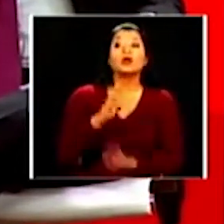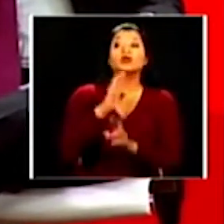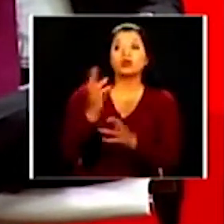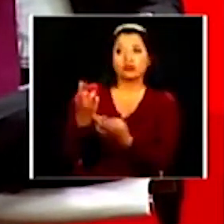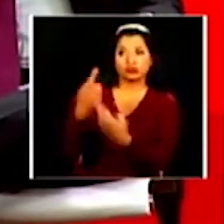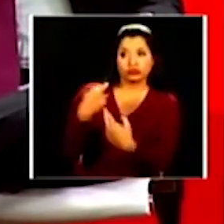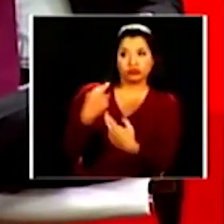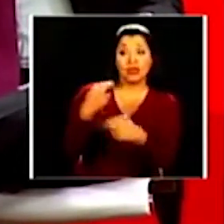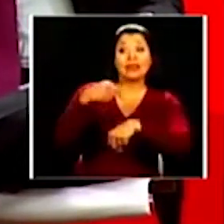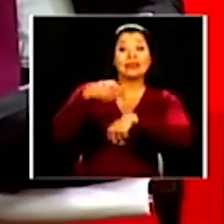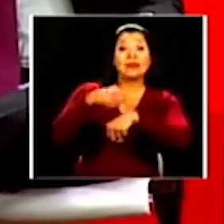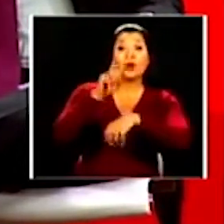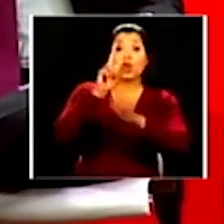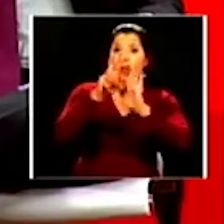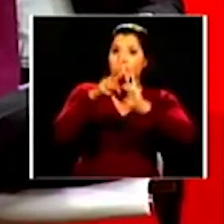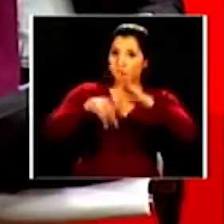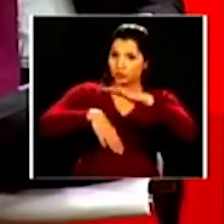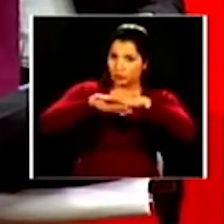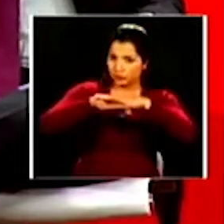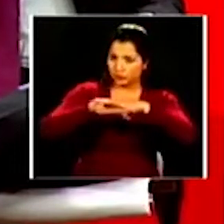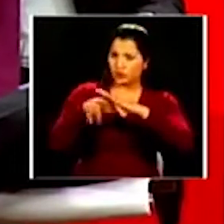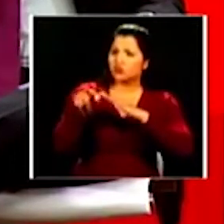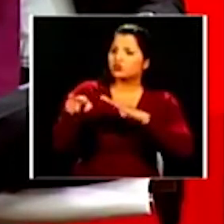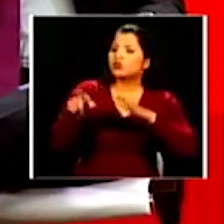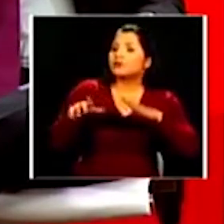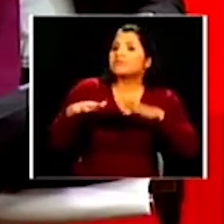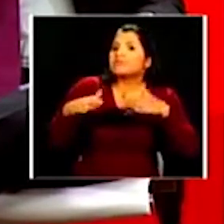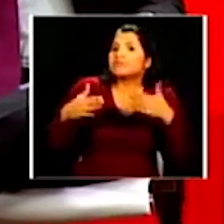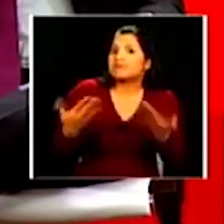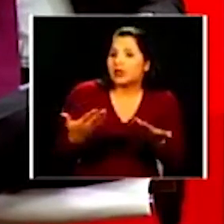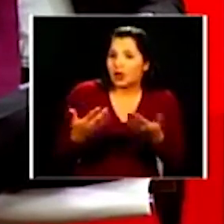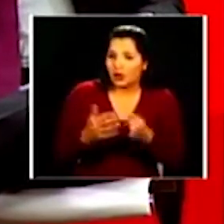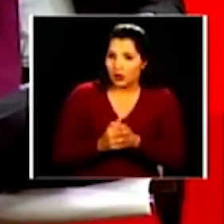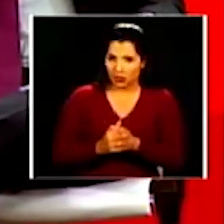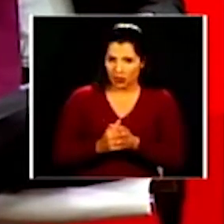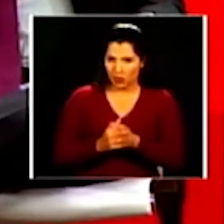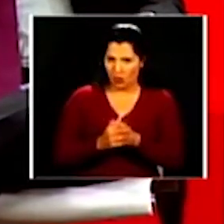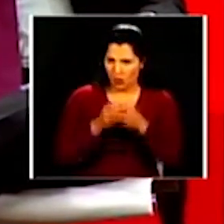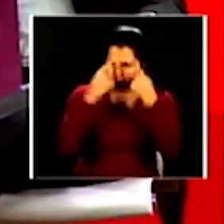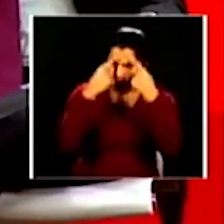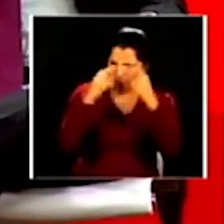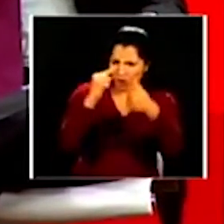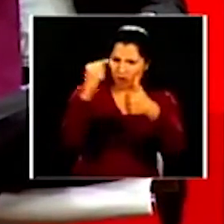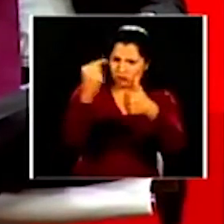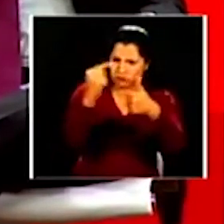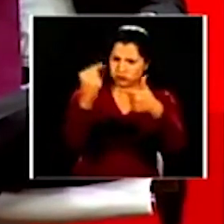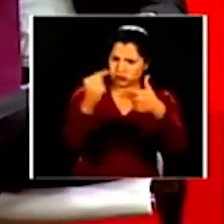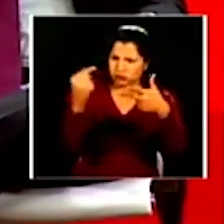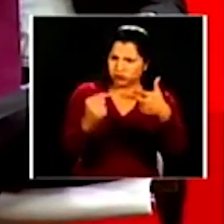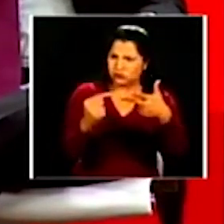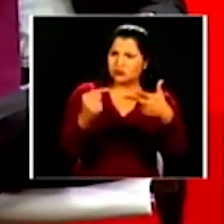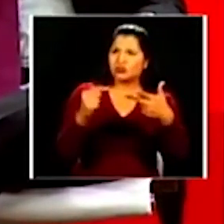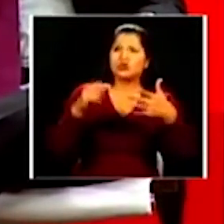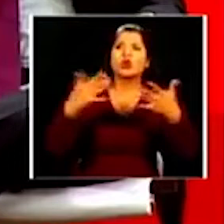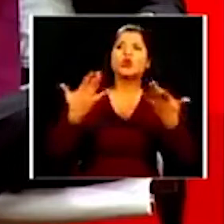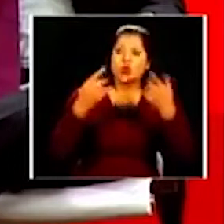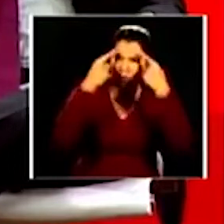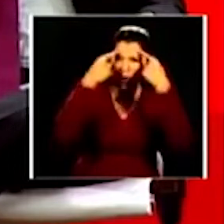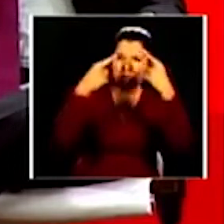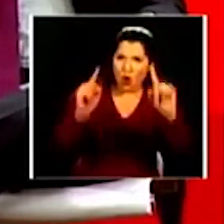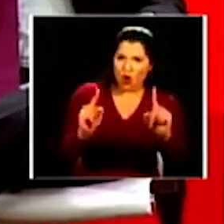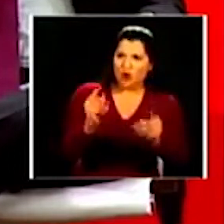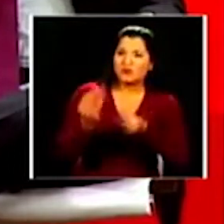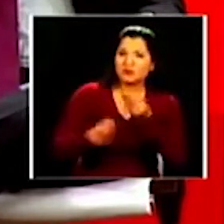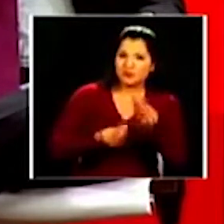Fabricio, ¿cómo usted va a hacer operativas estas líneas que planteó en ese primer debate?